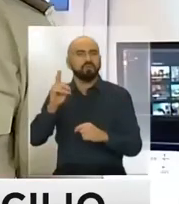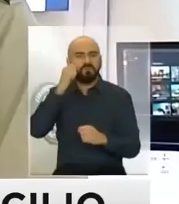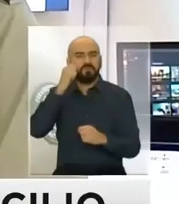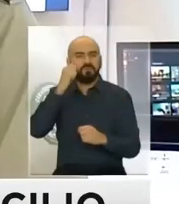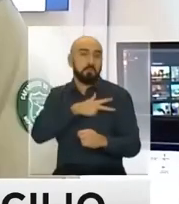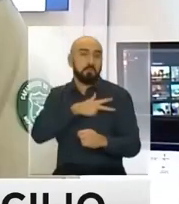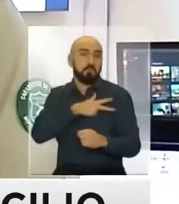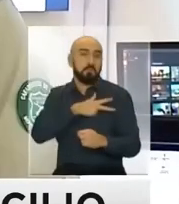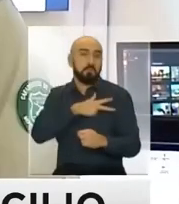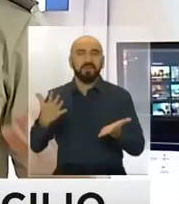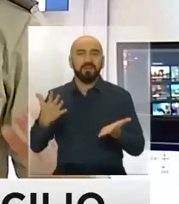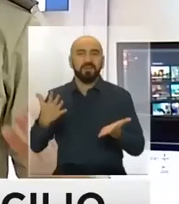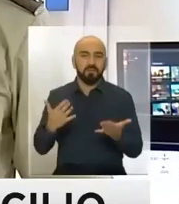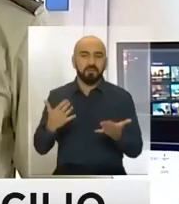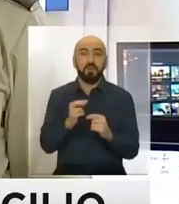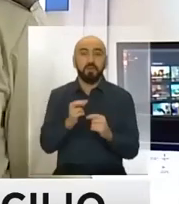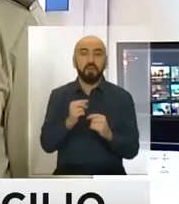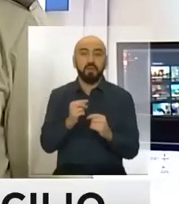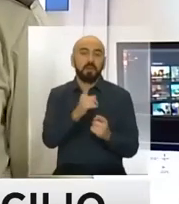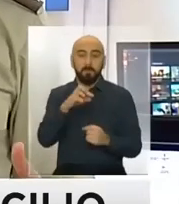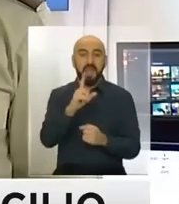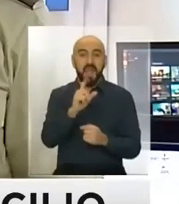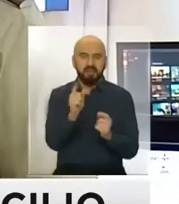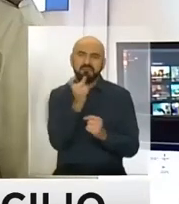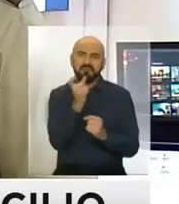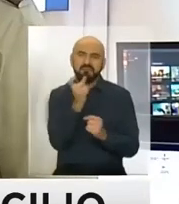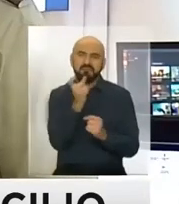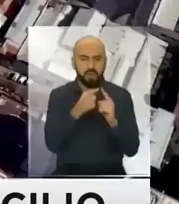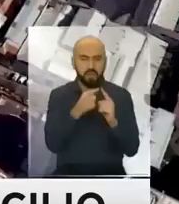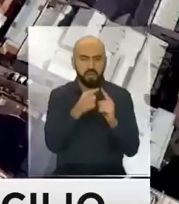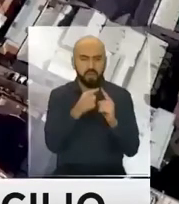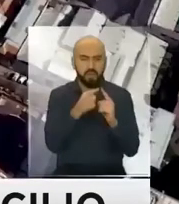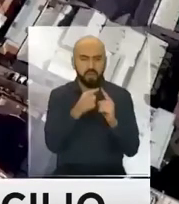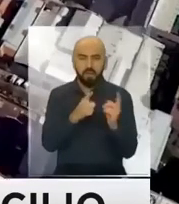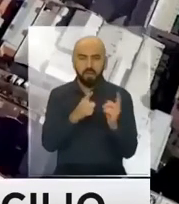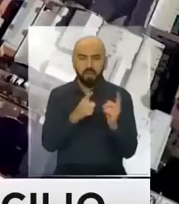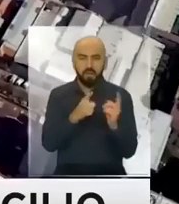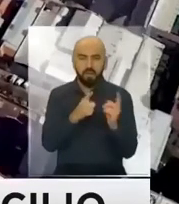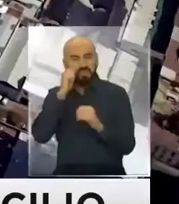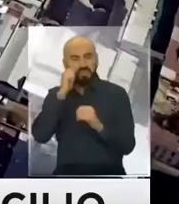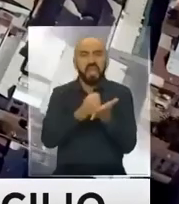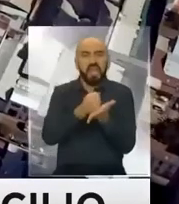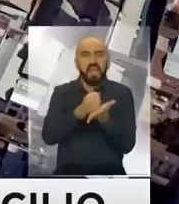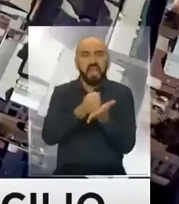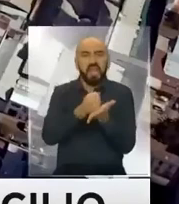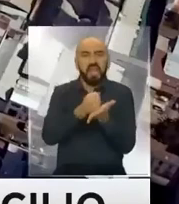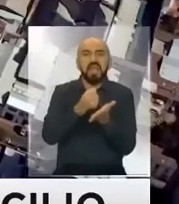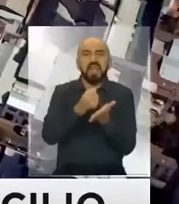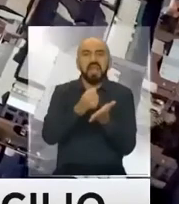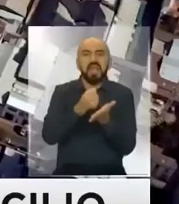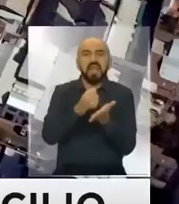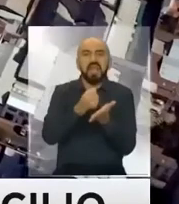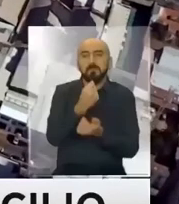Éxtasis, 10.000 pesos. Y podemos saber que a 400 metros de nosotros, otro usuario, usando